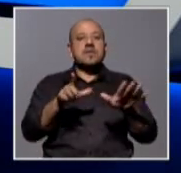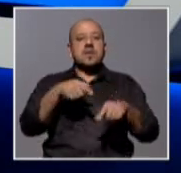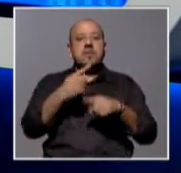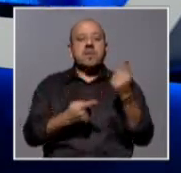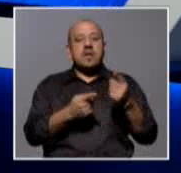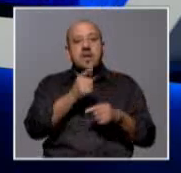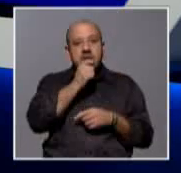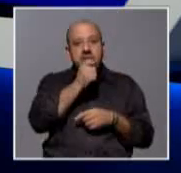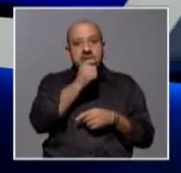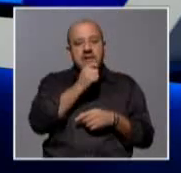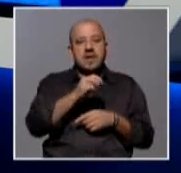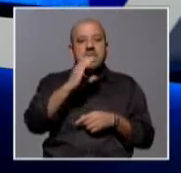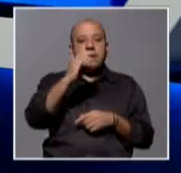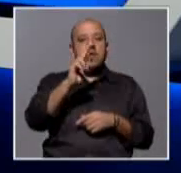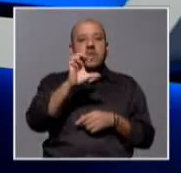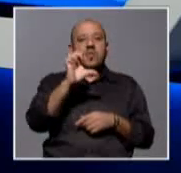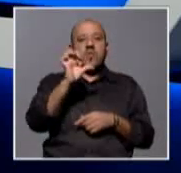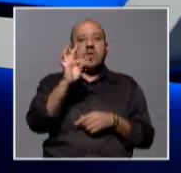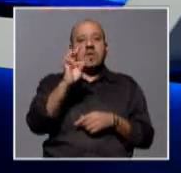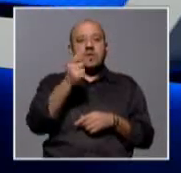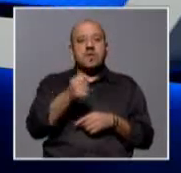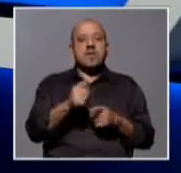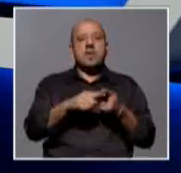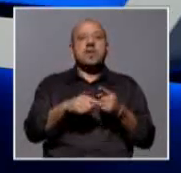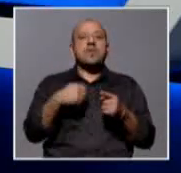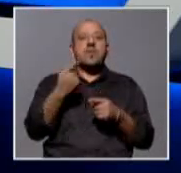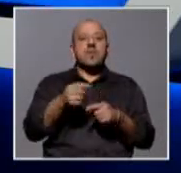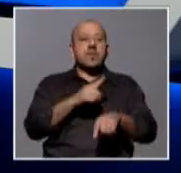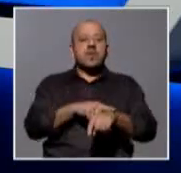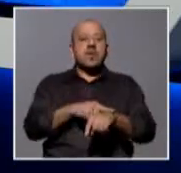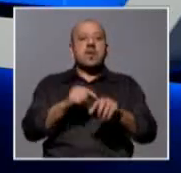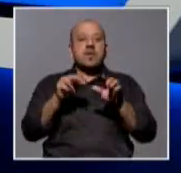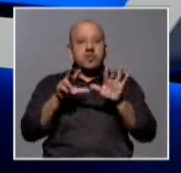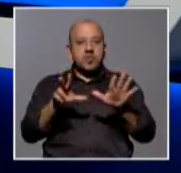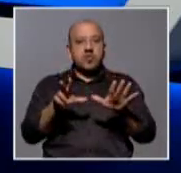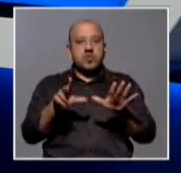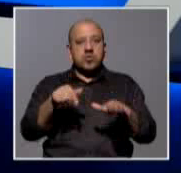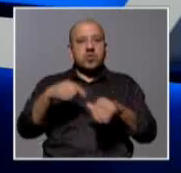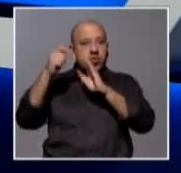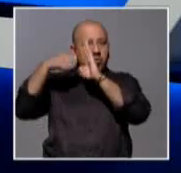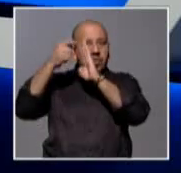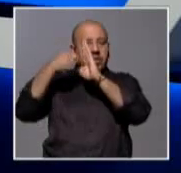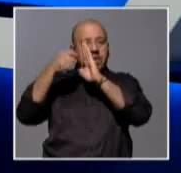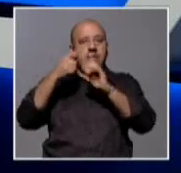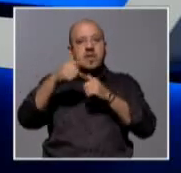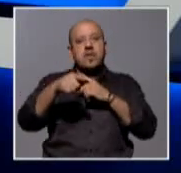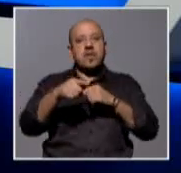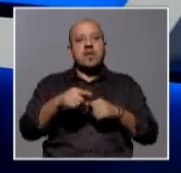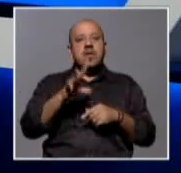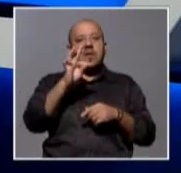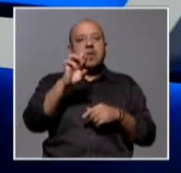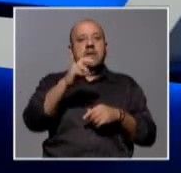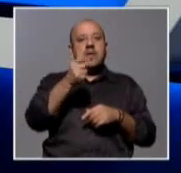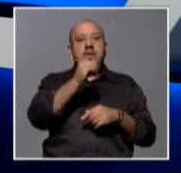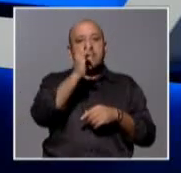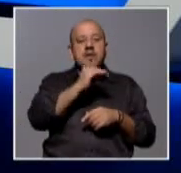entrevista realizada a Luisa Cuesta en el 2006, luego a las 20 horas se estrena el documental de José Pedro Charlo, Trazos Familiares,